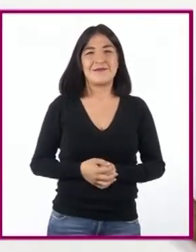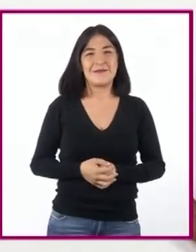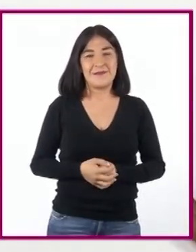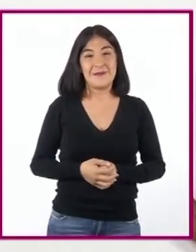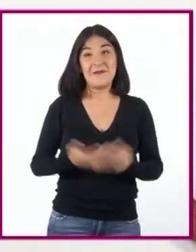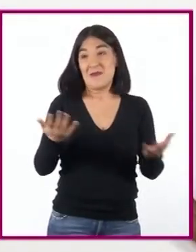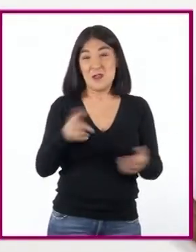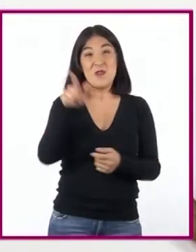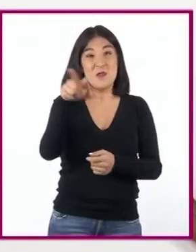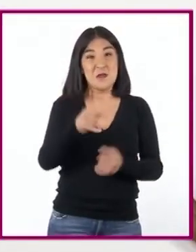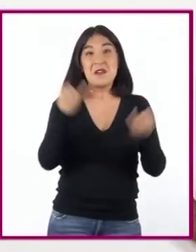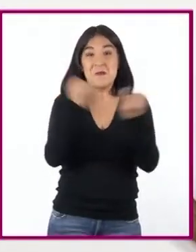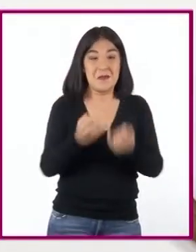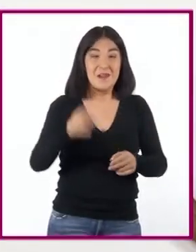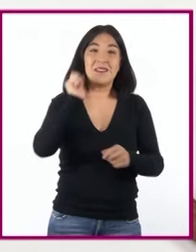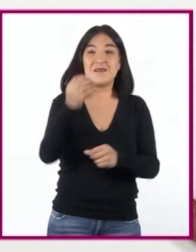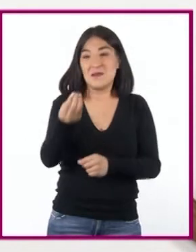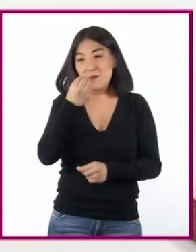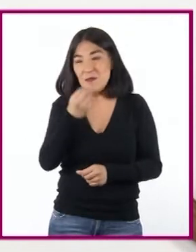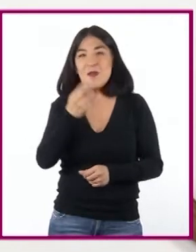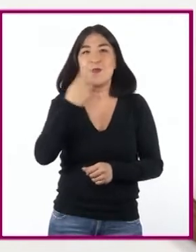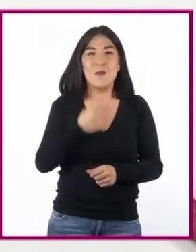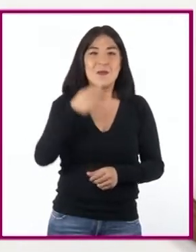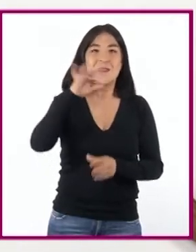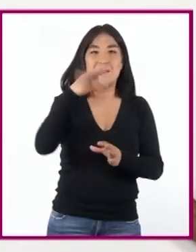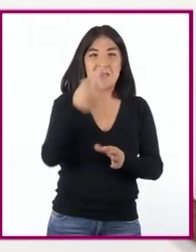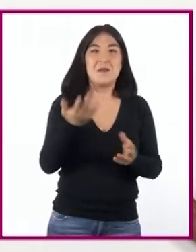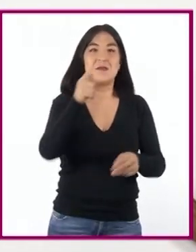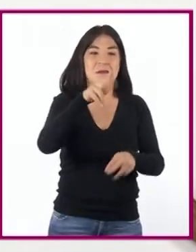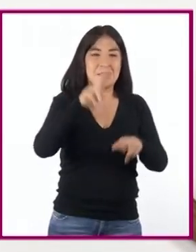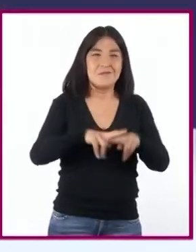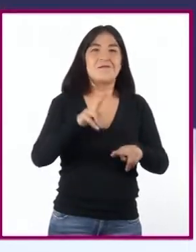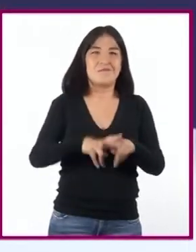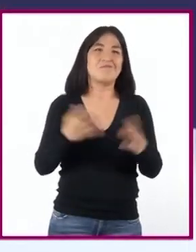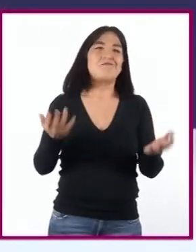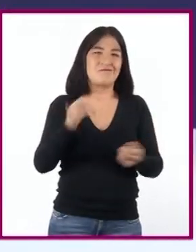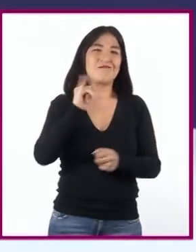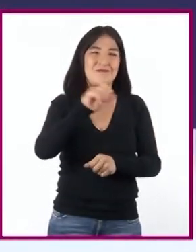Pues si no cambias tus hábitos de comida y de actividad física, sí.